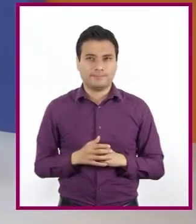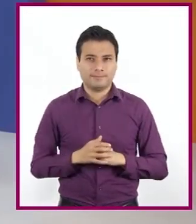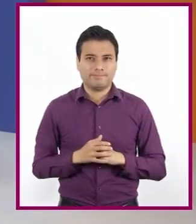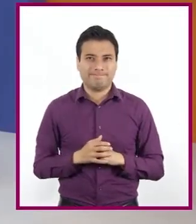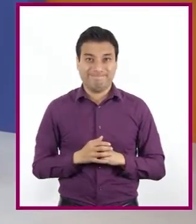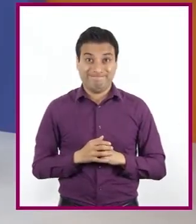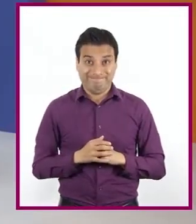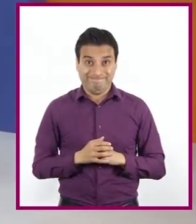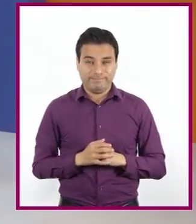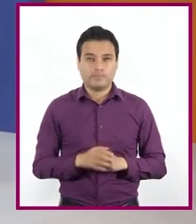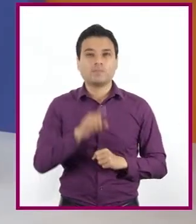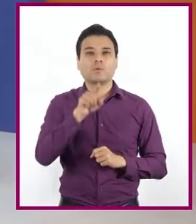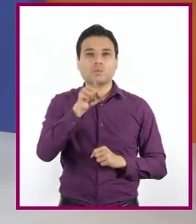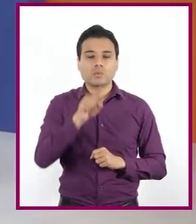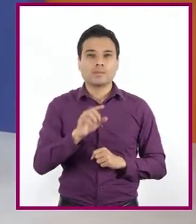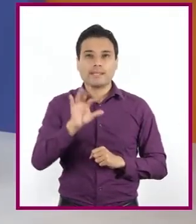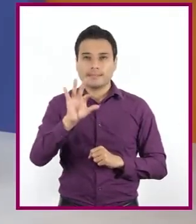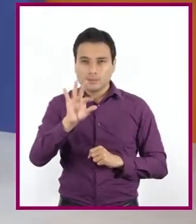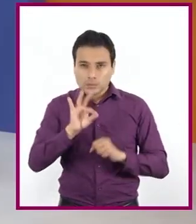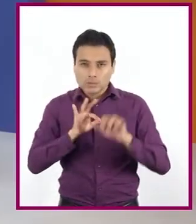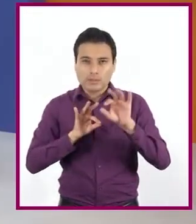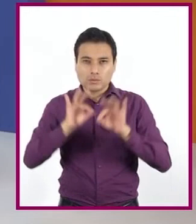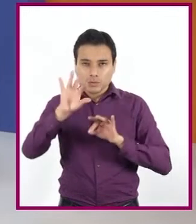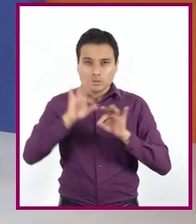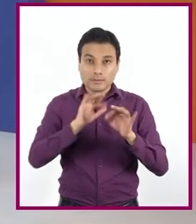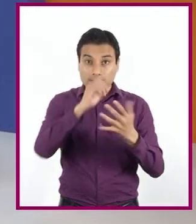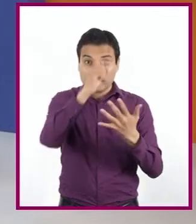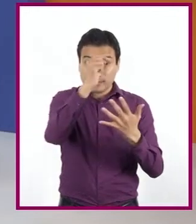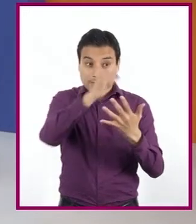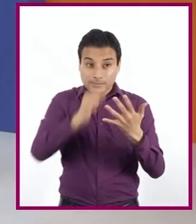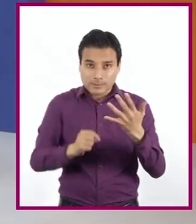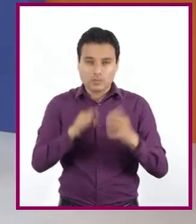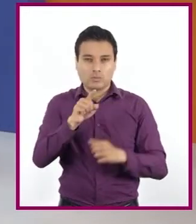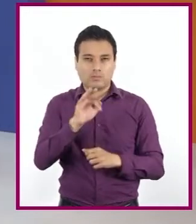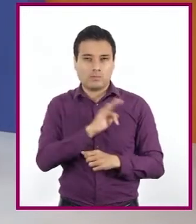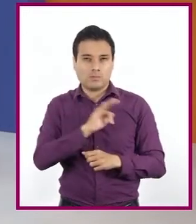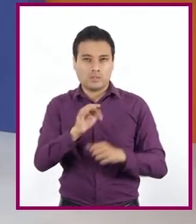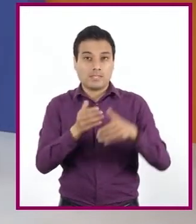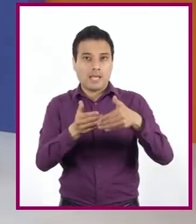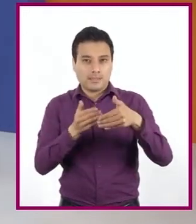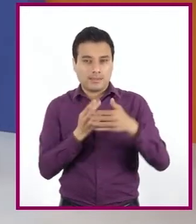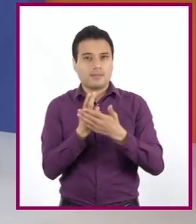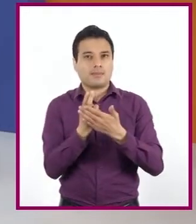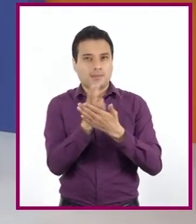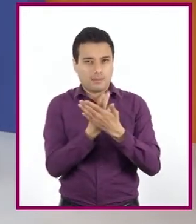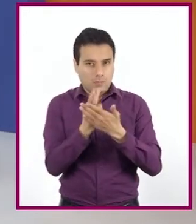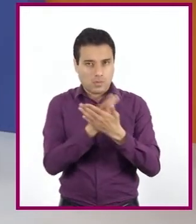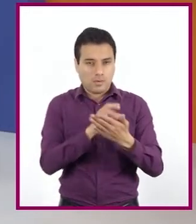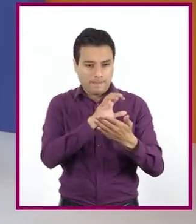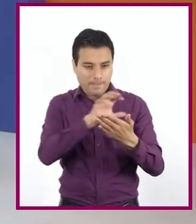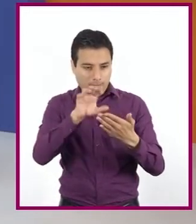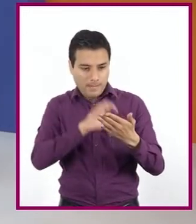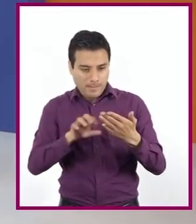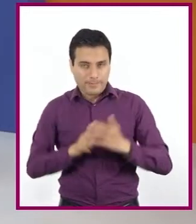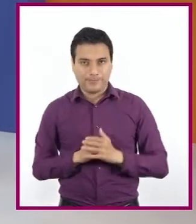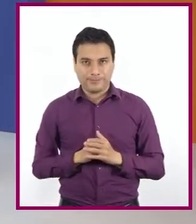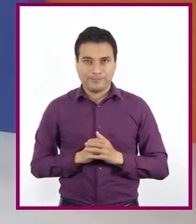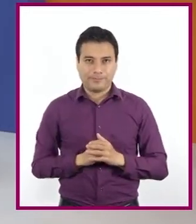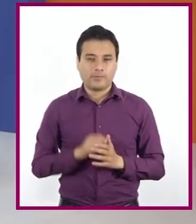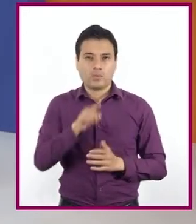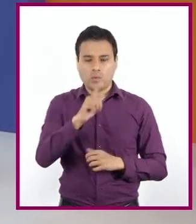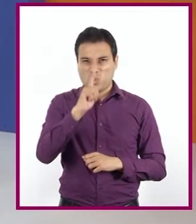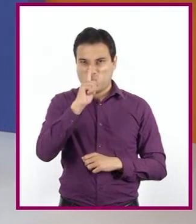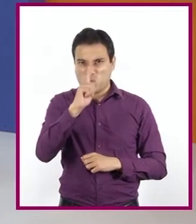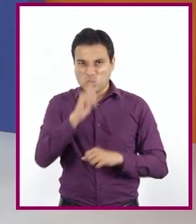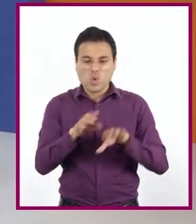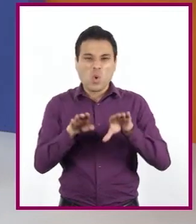que vayan seleccionando y descubriendo pueden incluirlos en su storyboard, desde el tipo de iluminación que se imaginan hasta